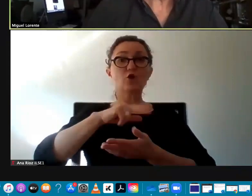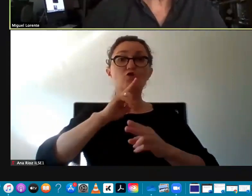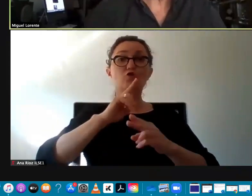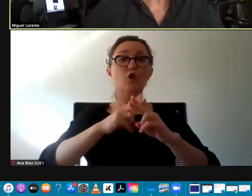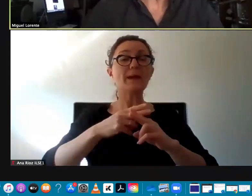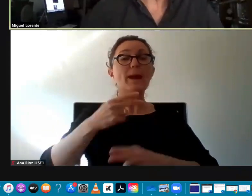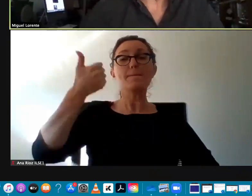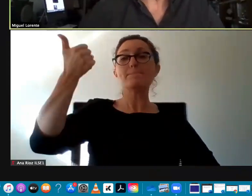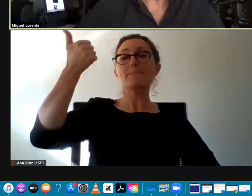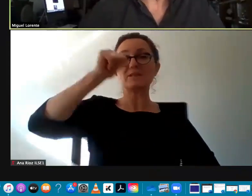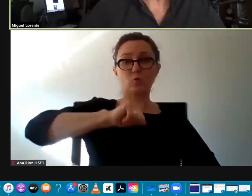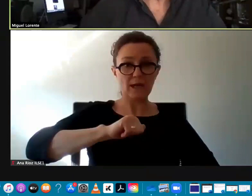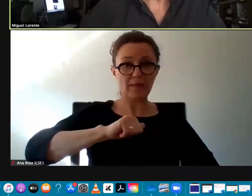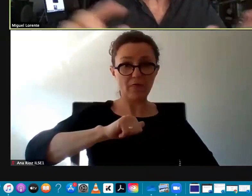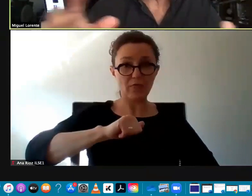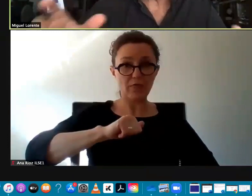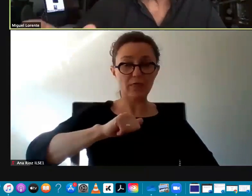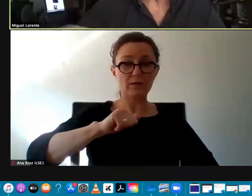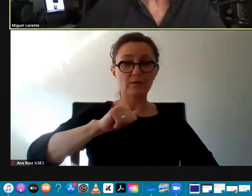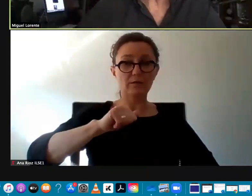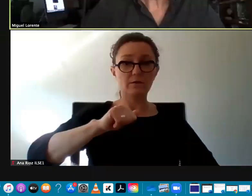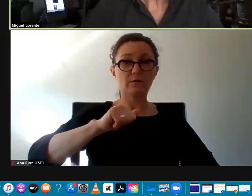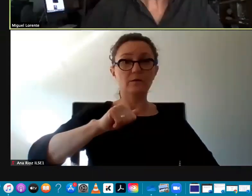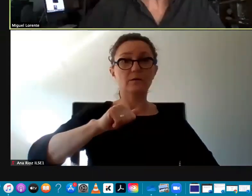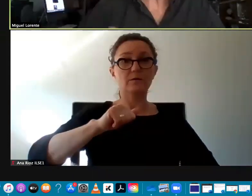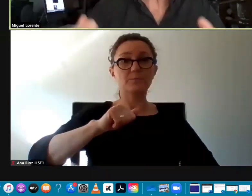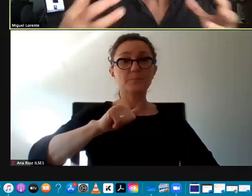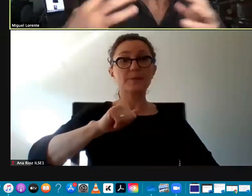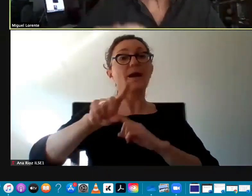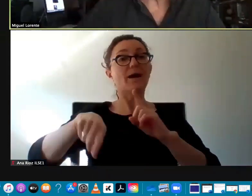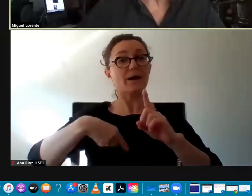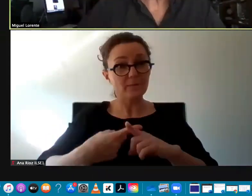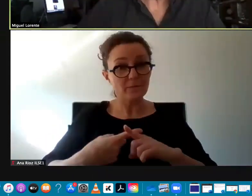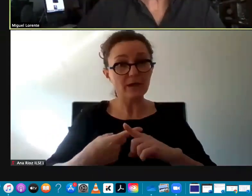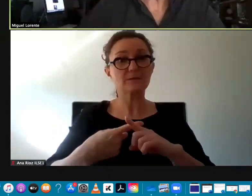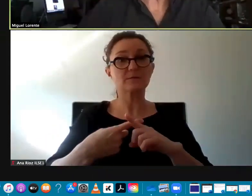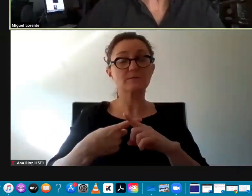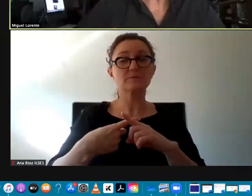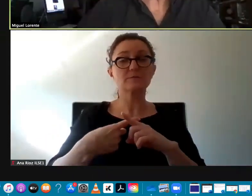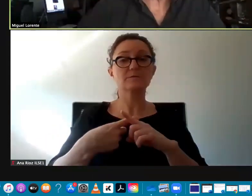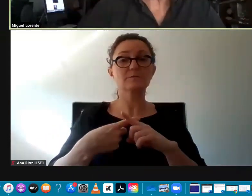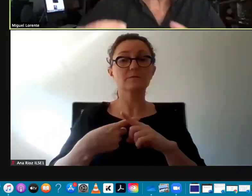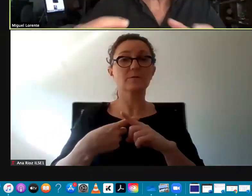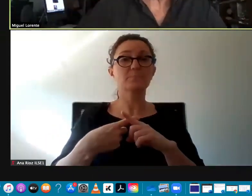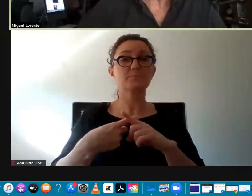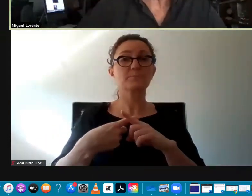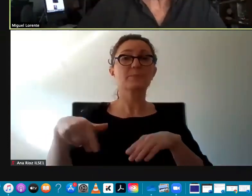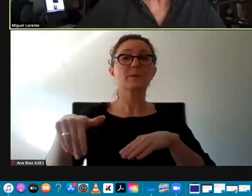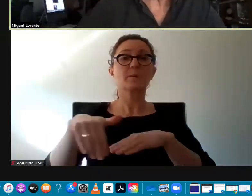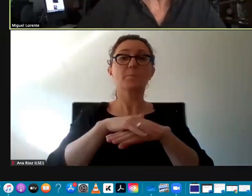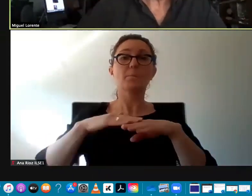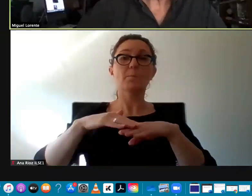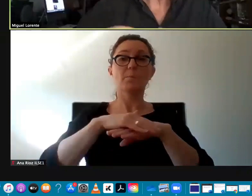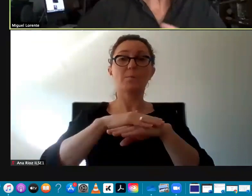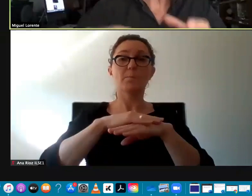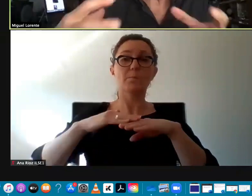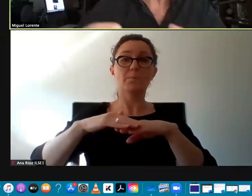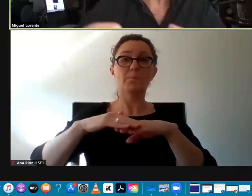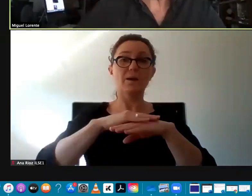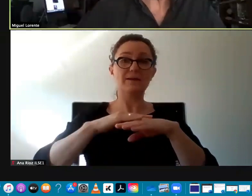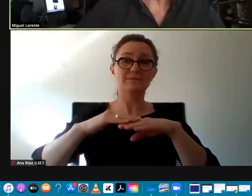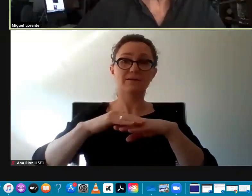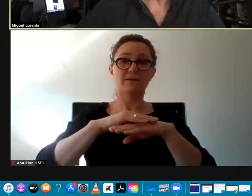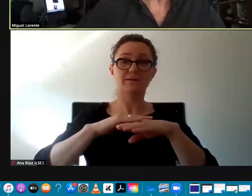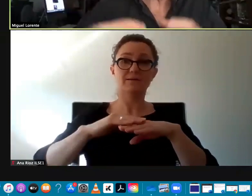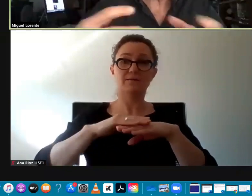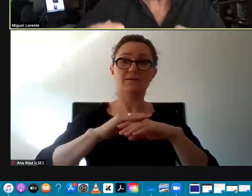su vez es construida sobre lo que la cultura ha decidido que debe ser la masculinidad para